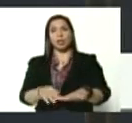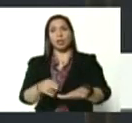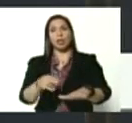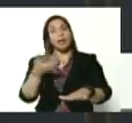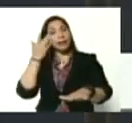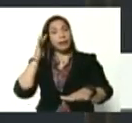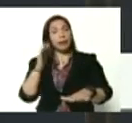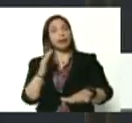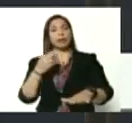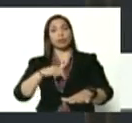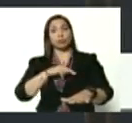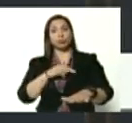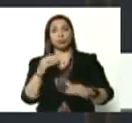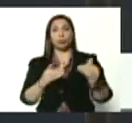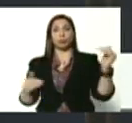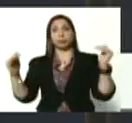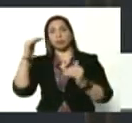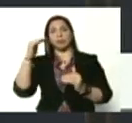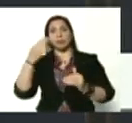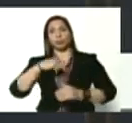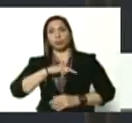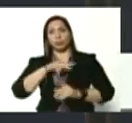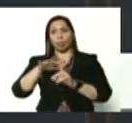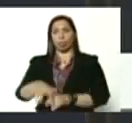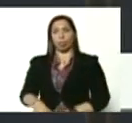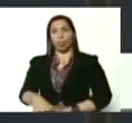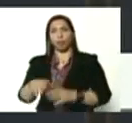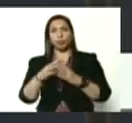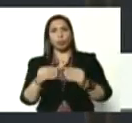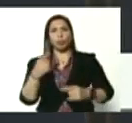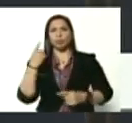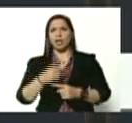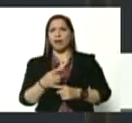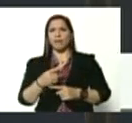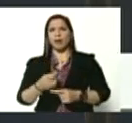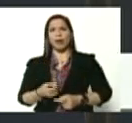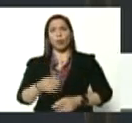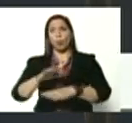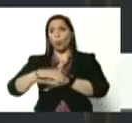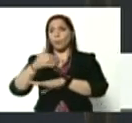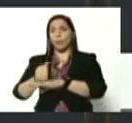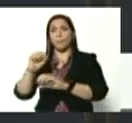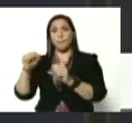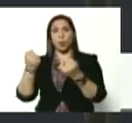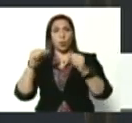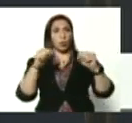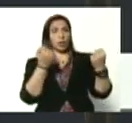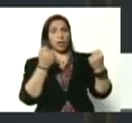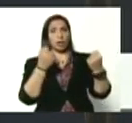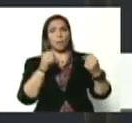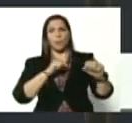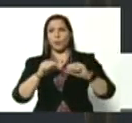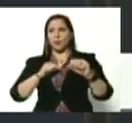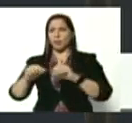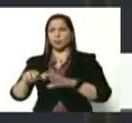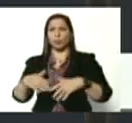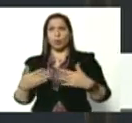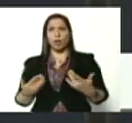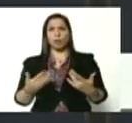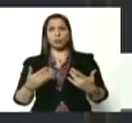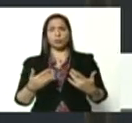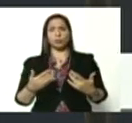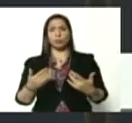arriba sin duda que no todo puede atribuirse al bloqueo que comenzó a moverse desde el mismo momento en que el comandante presidente